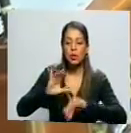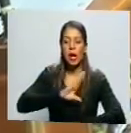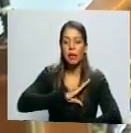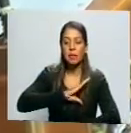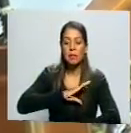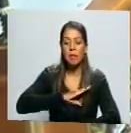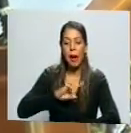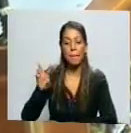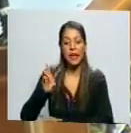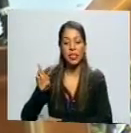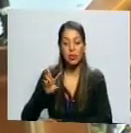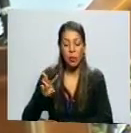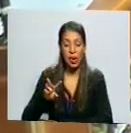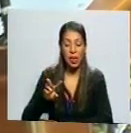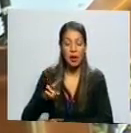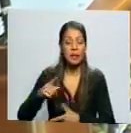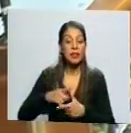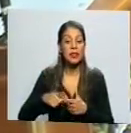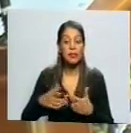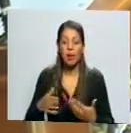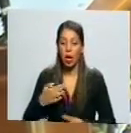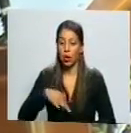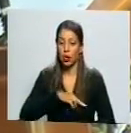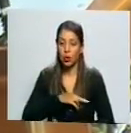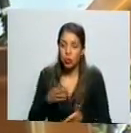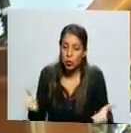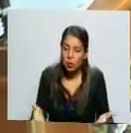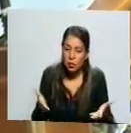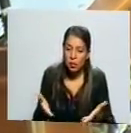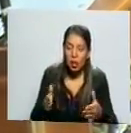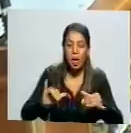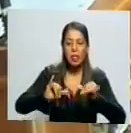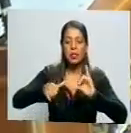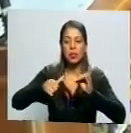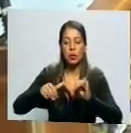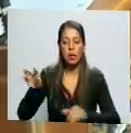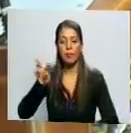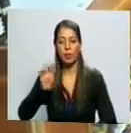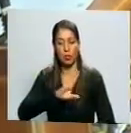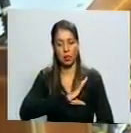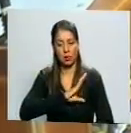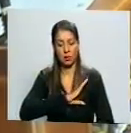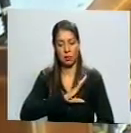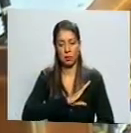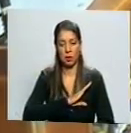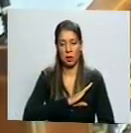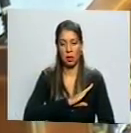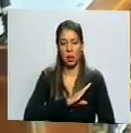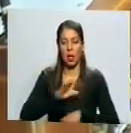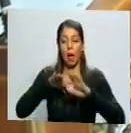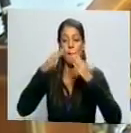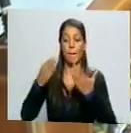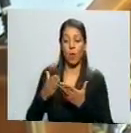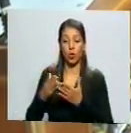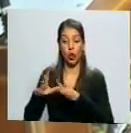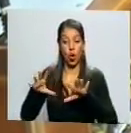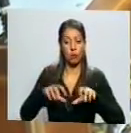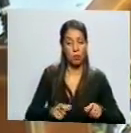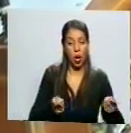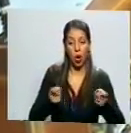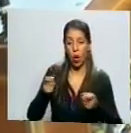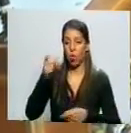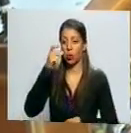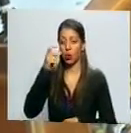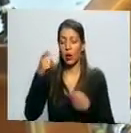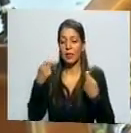nacional. Es decir, que estamos promocionando a nuestra industria en las condiciones de la globalización, del